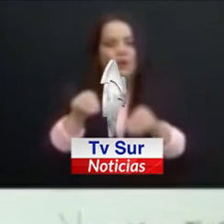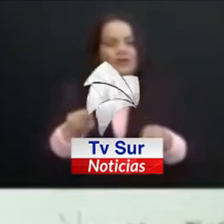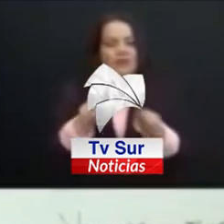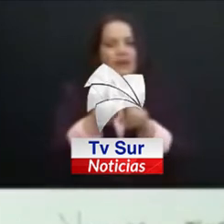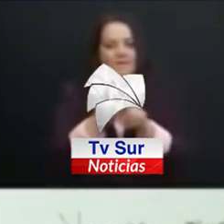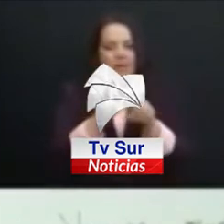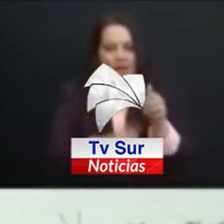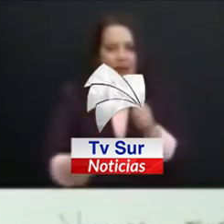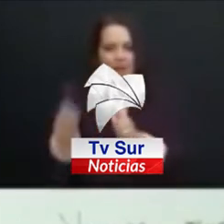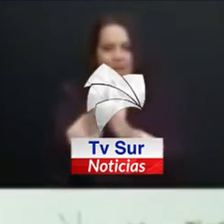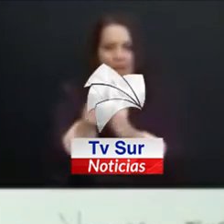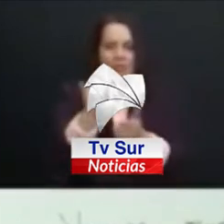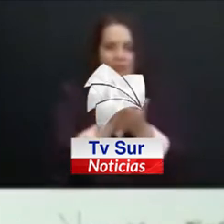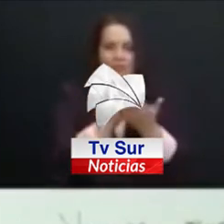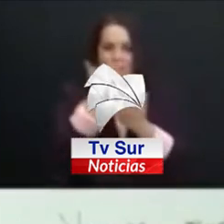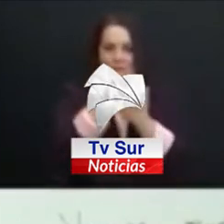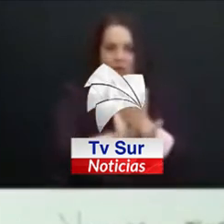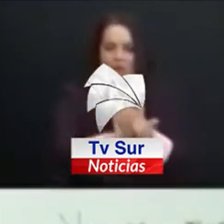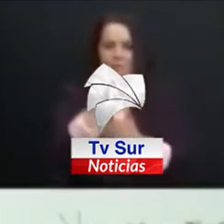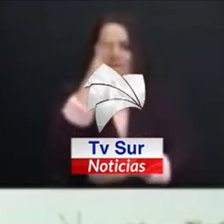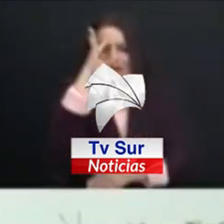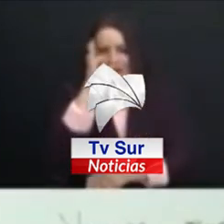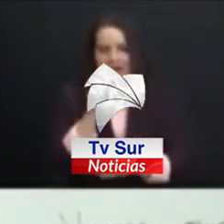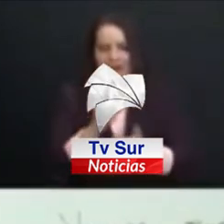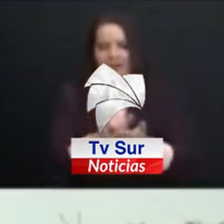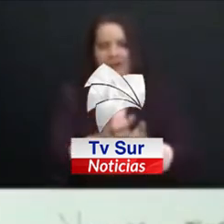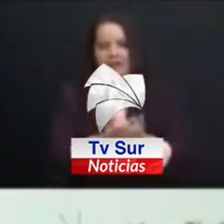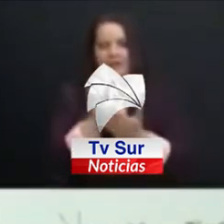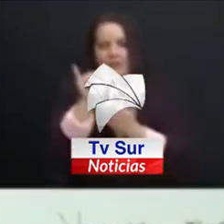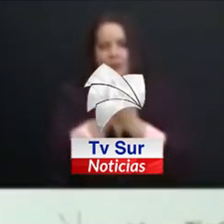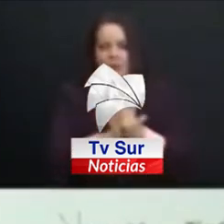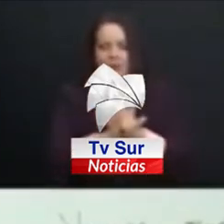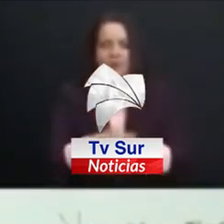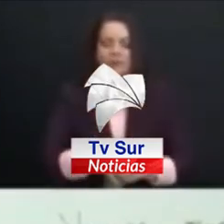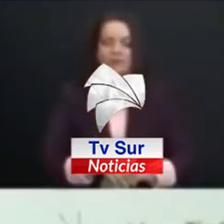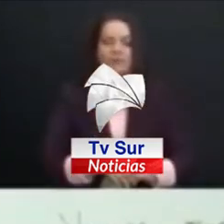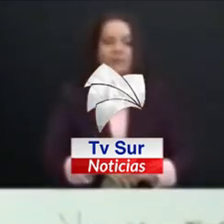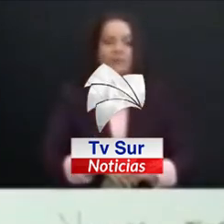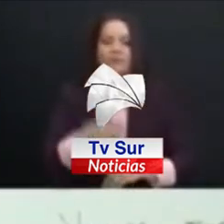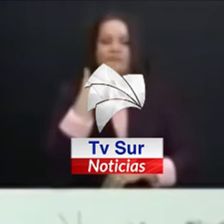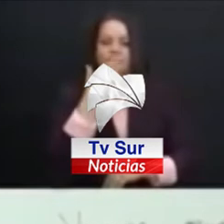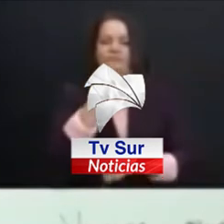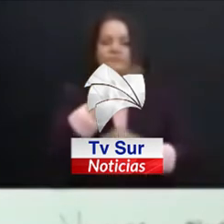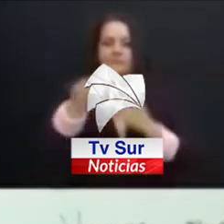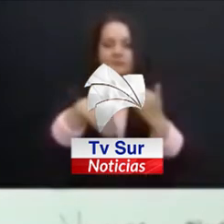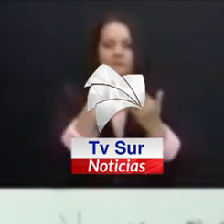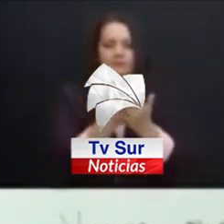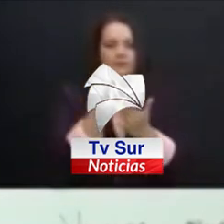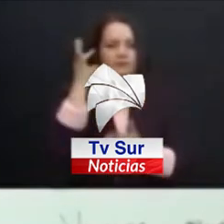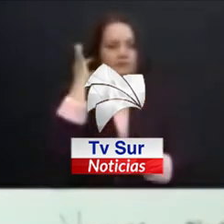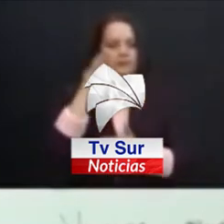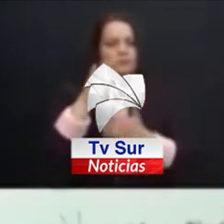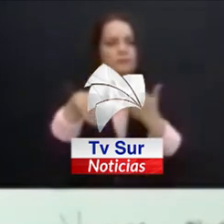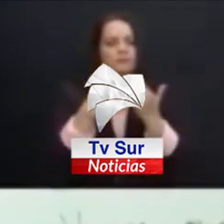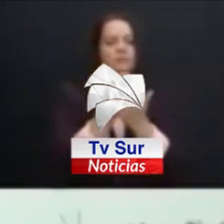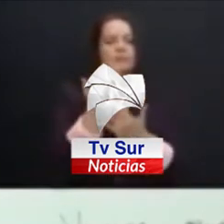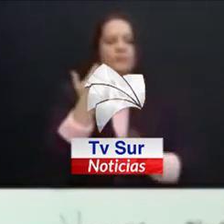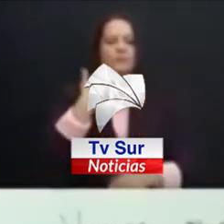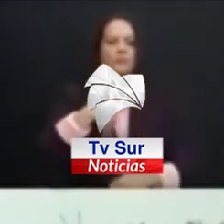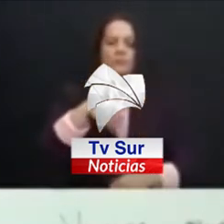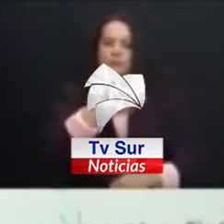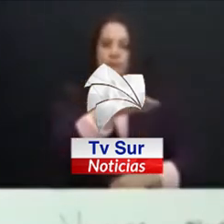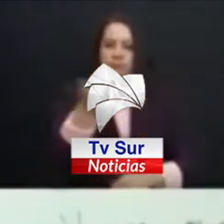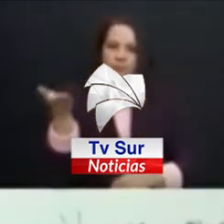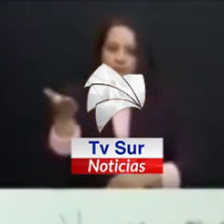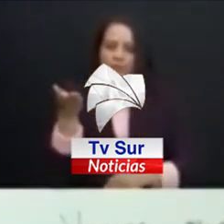mando de este proyecto y por creer en él. Por eso les agradezco a todas y todos ustedes por apoyar